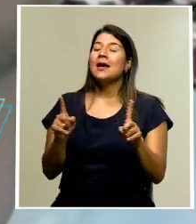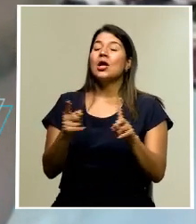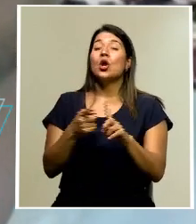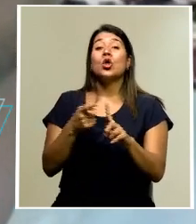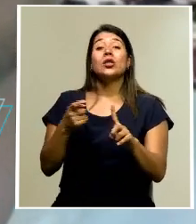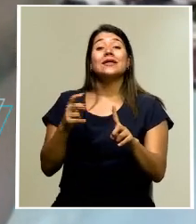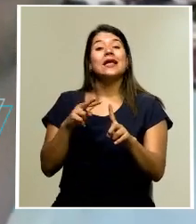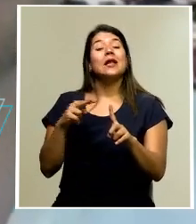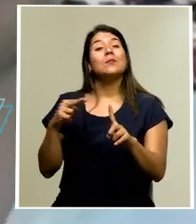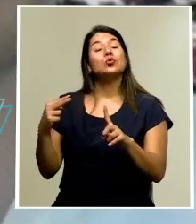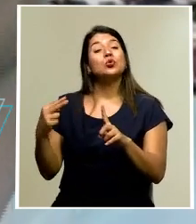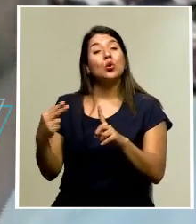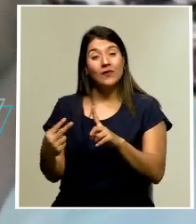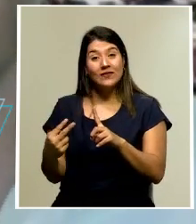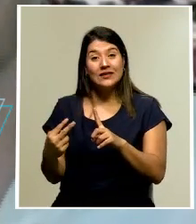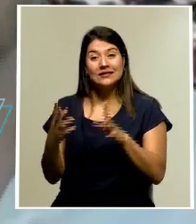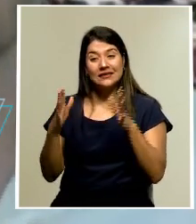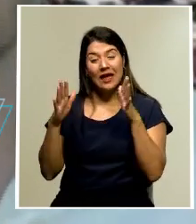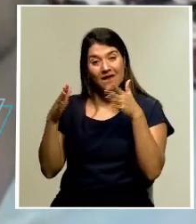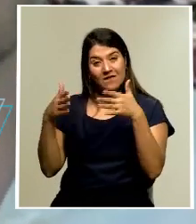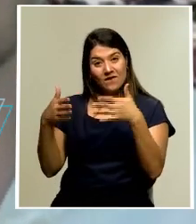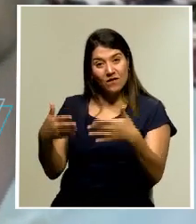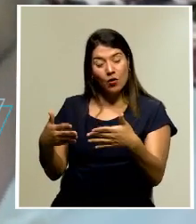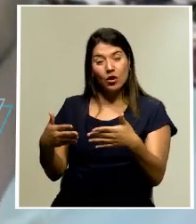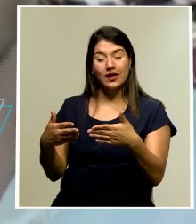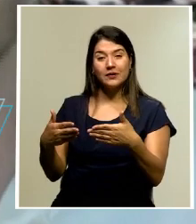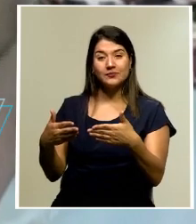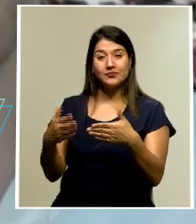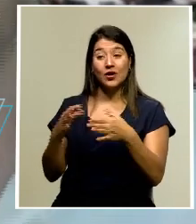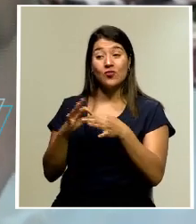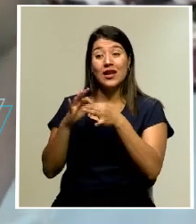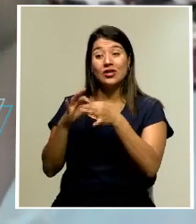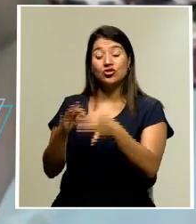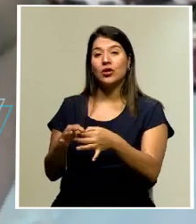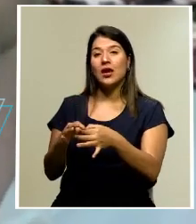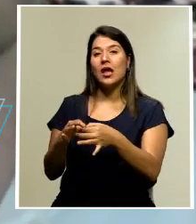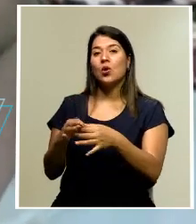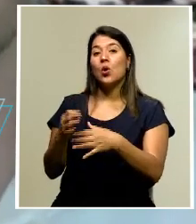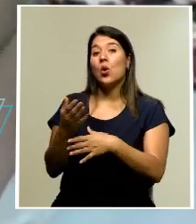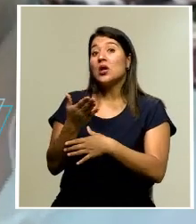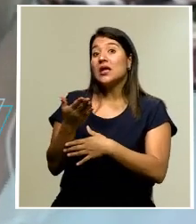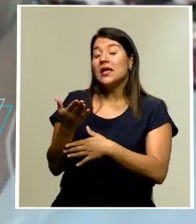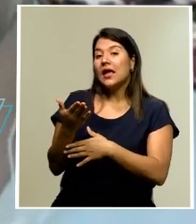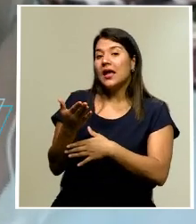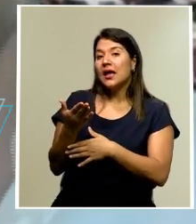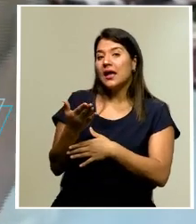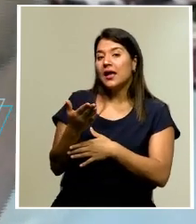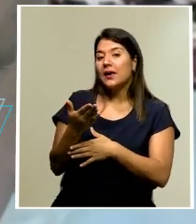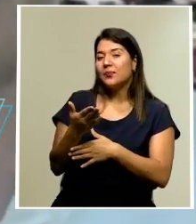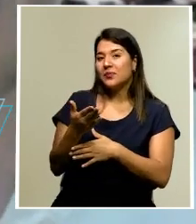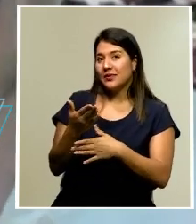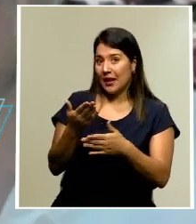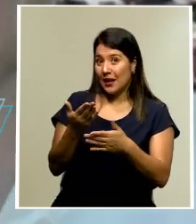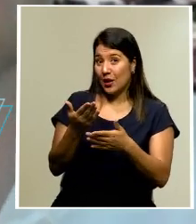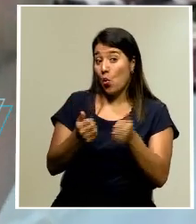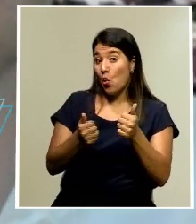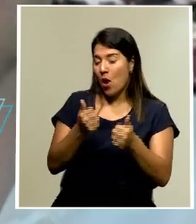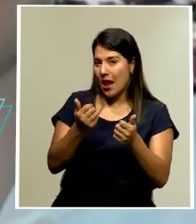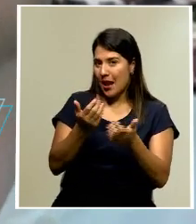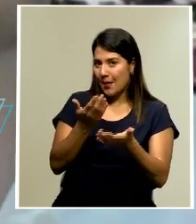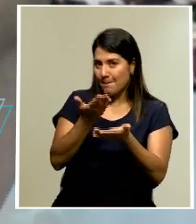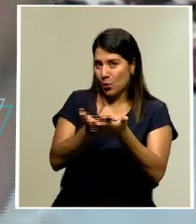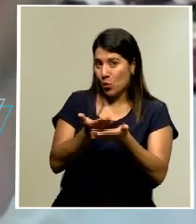el punto de enfoque de lo que podría apostar don José María Figueres, es precisamente a